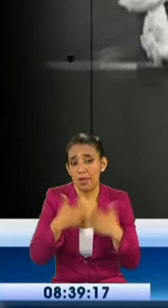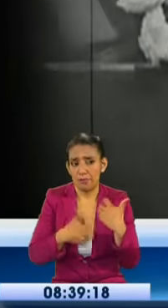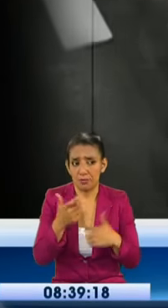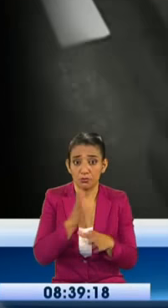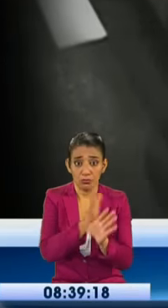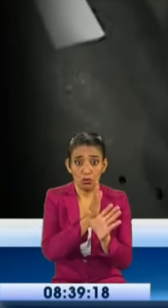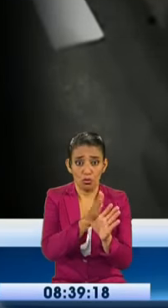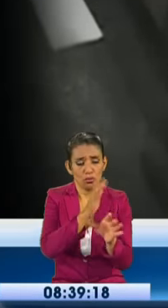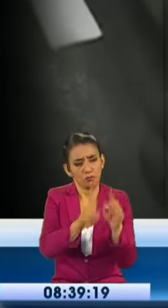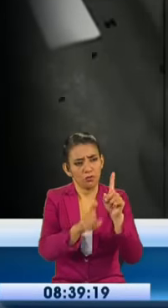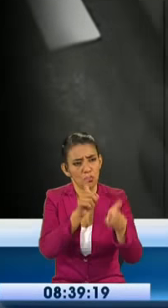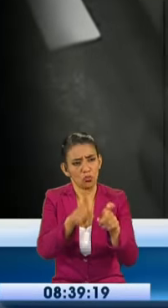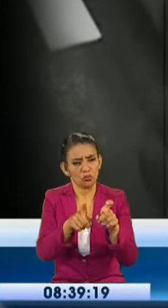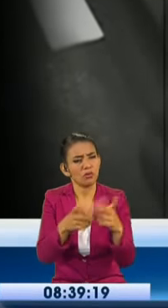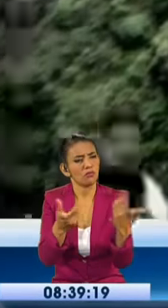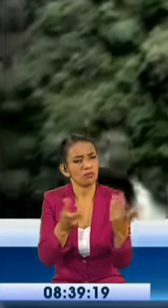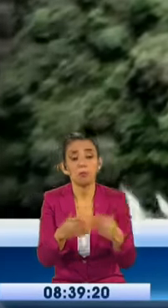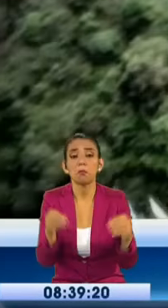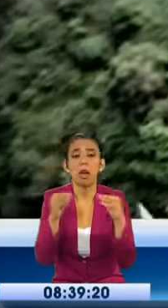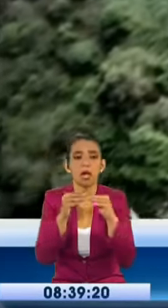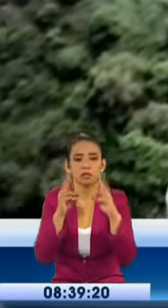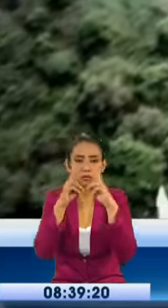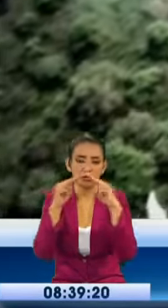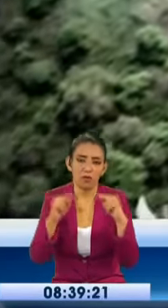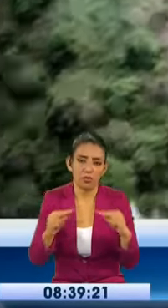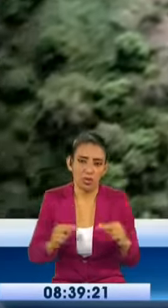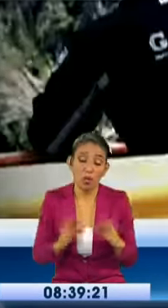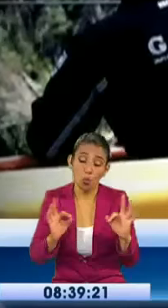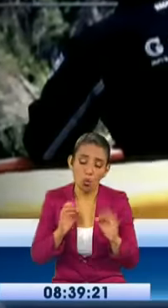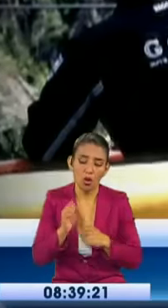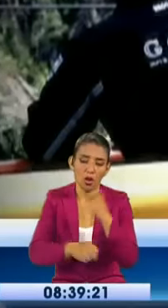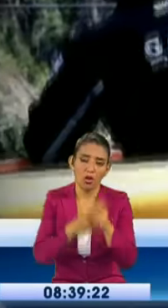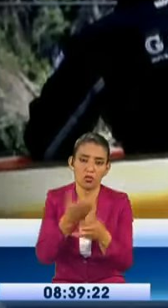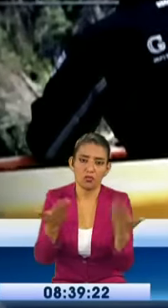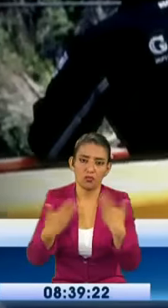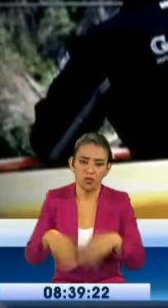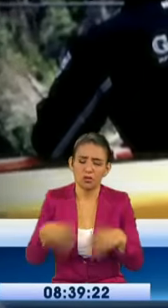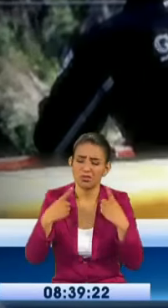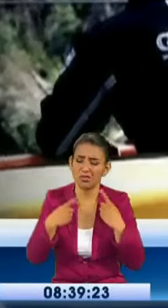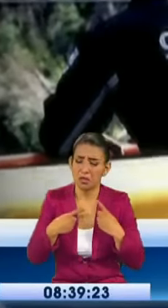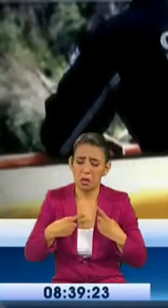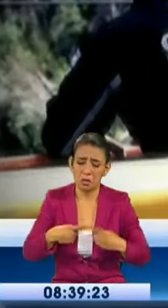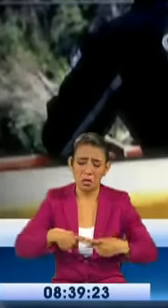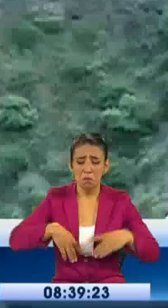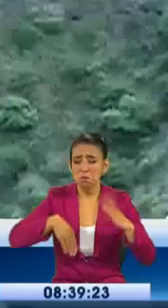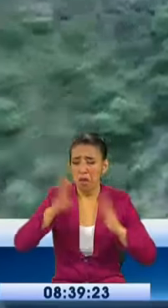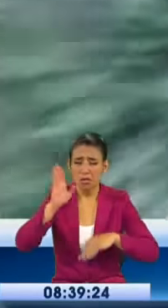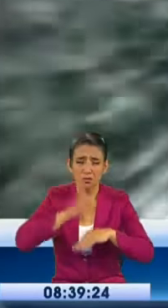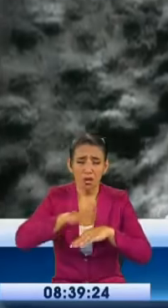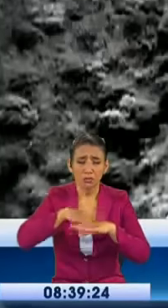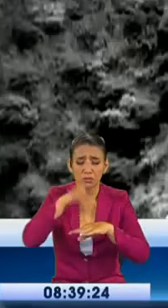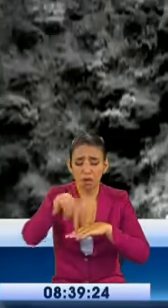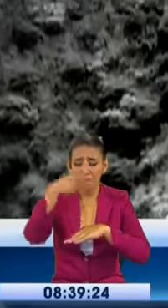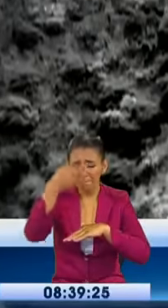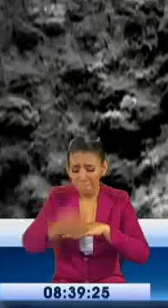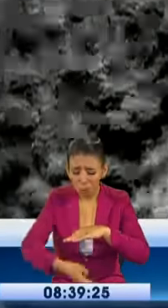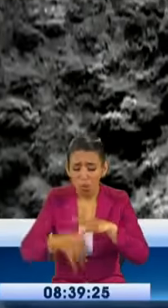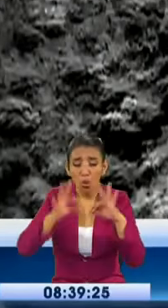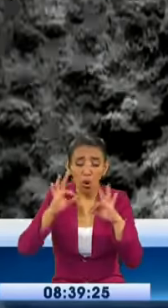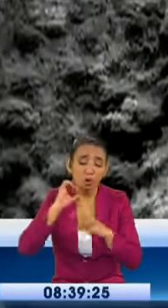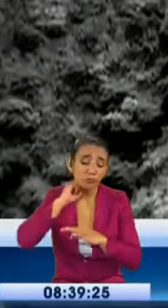se profundizan en estas fechas. La depresión en muchas ocasiones es la principal causa de suicidios en temporada navideña y de fin de